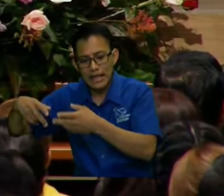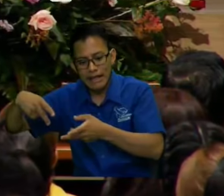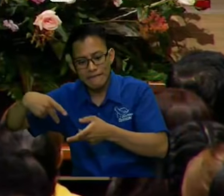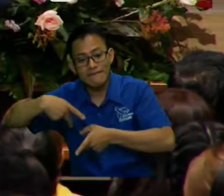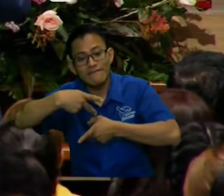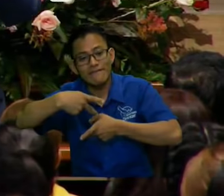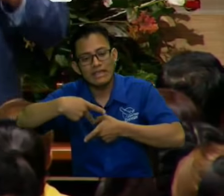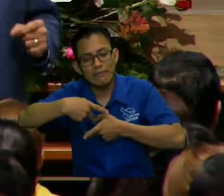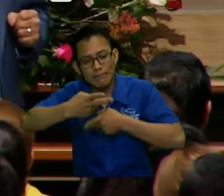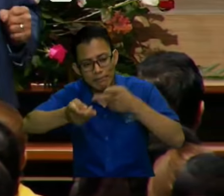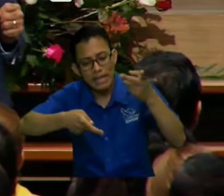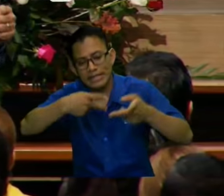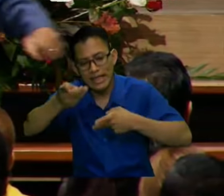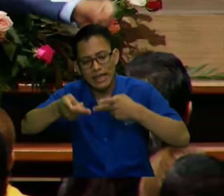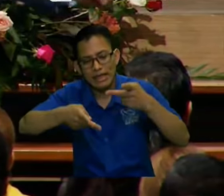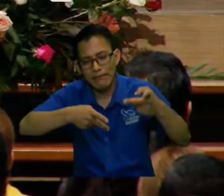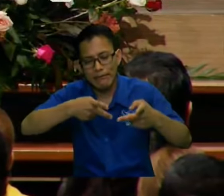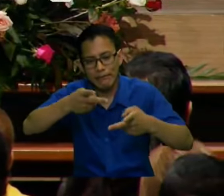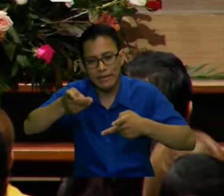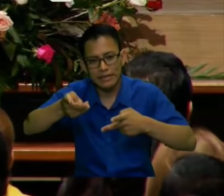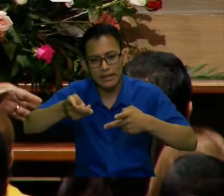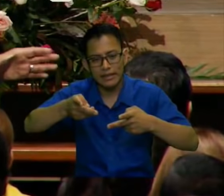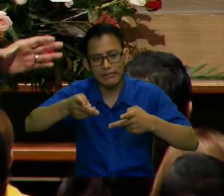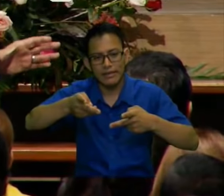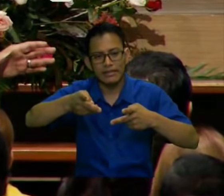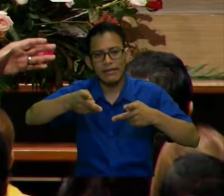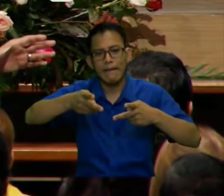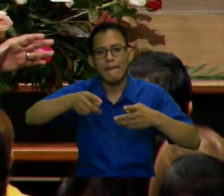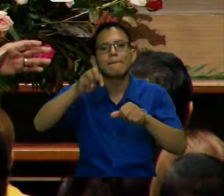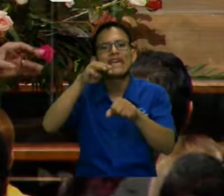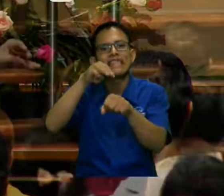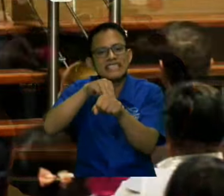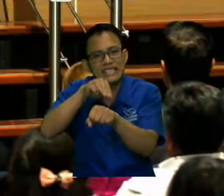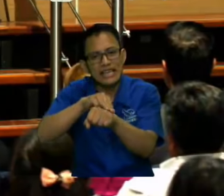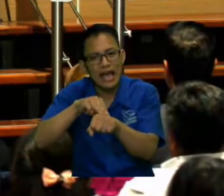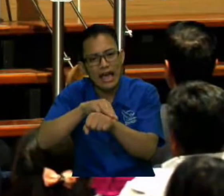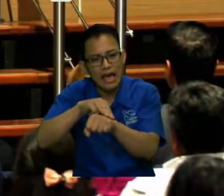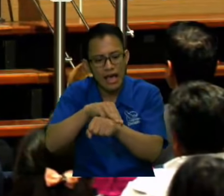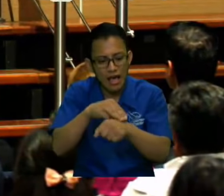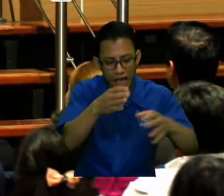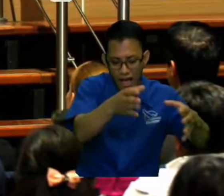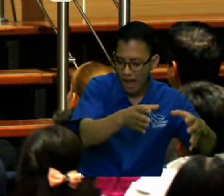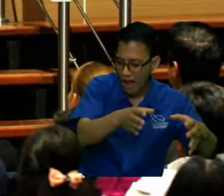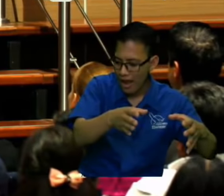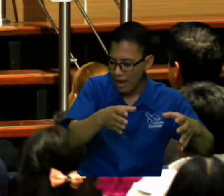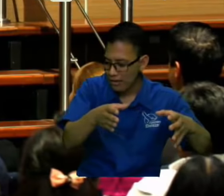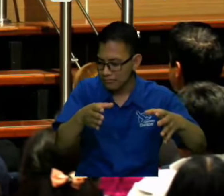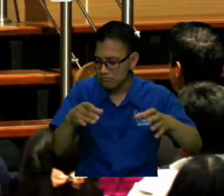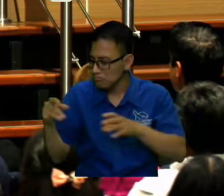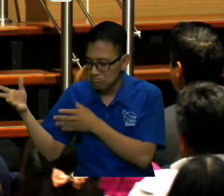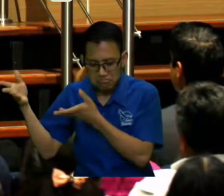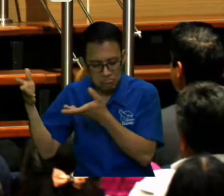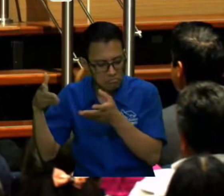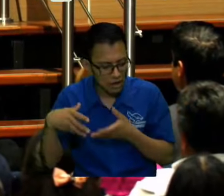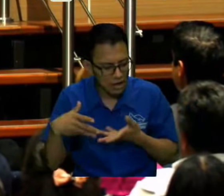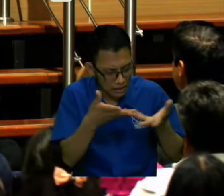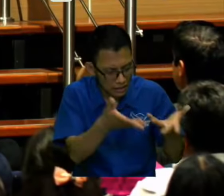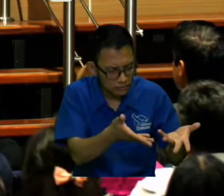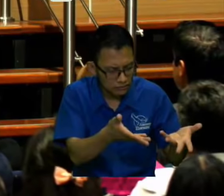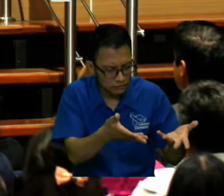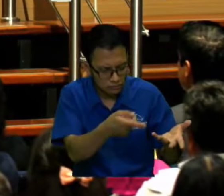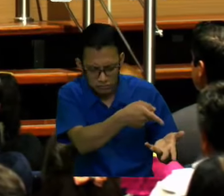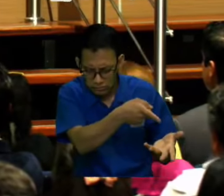nuevo antiulceroso, altamente efectivo. Se los vamos a dar a todos. ¿Están de acuerdo? Sí,